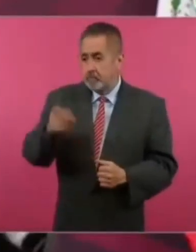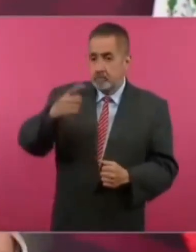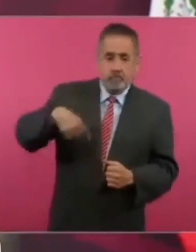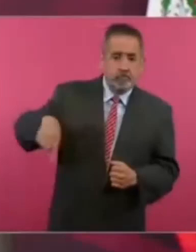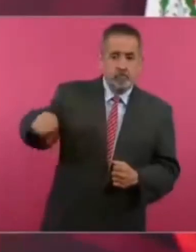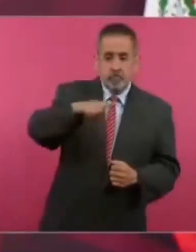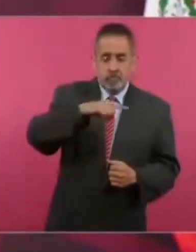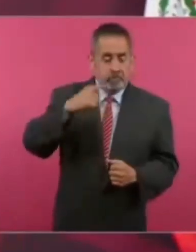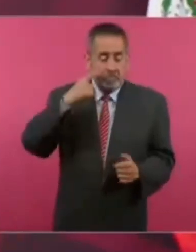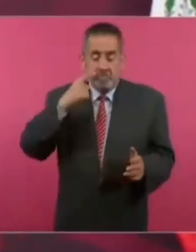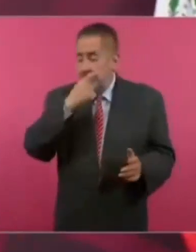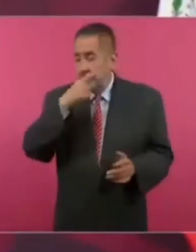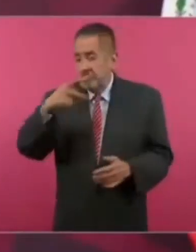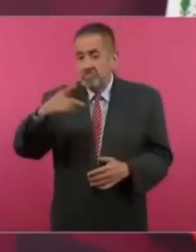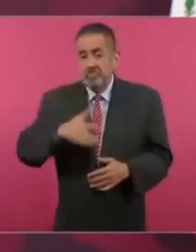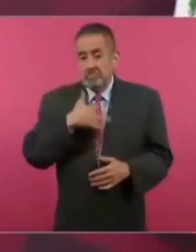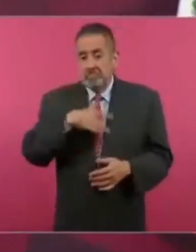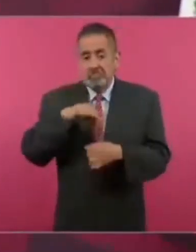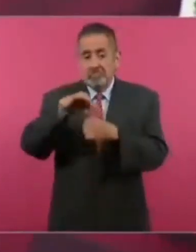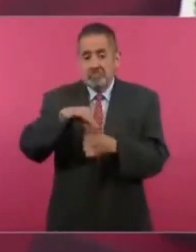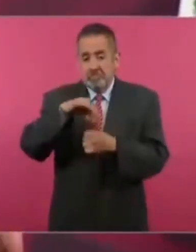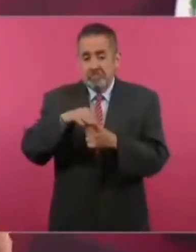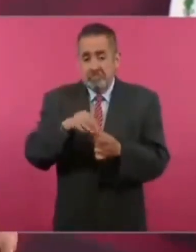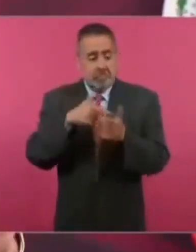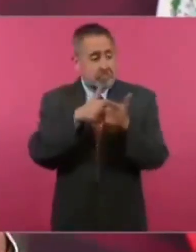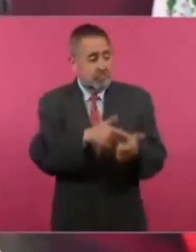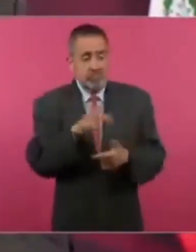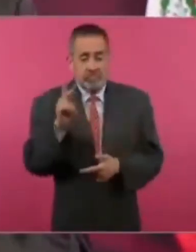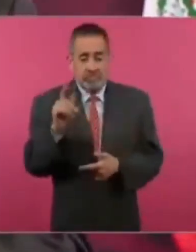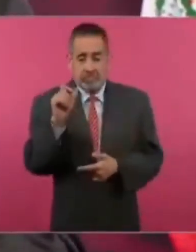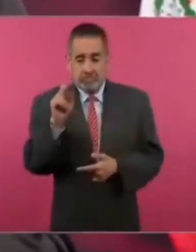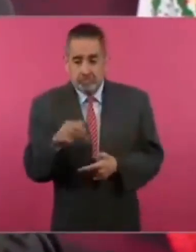decide alguien seguir votando por el PAN,